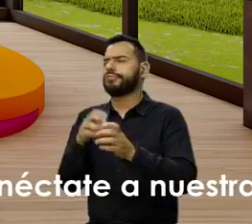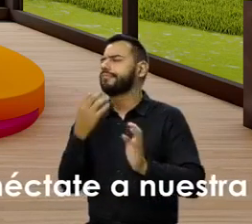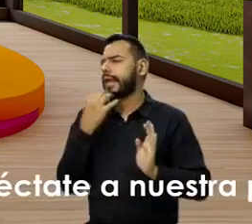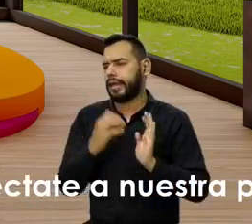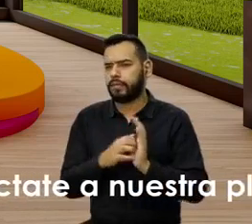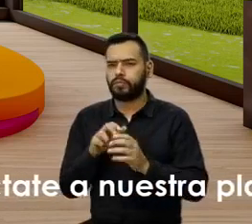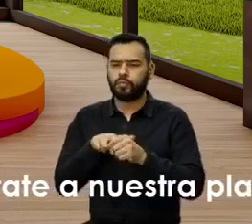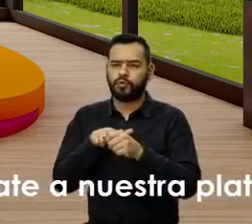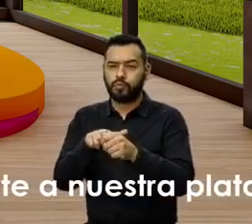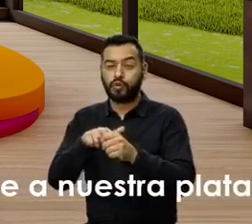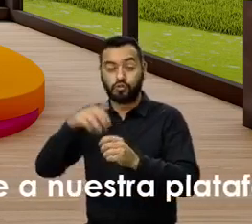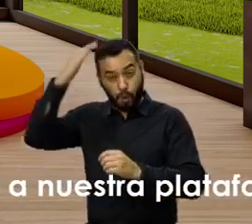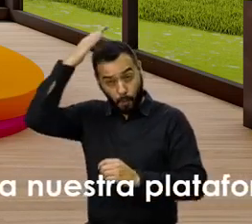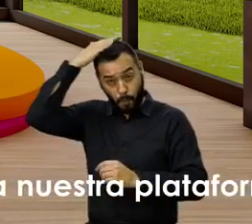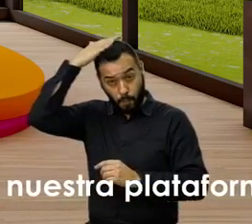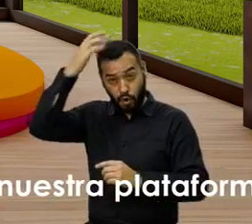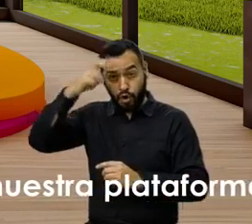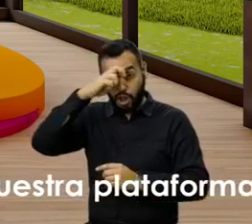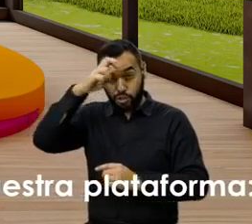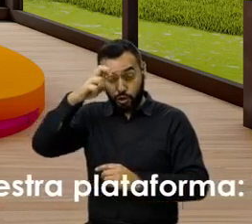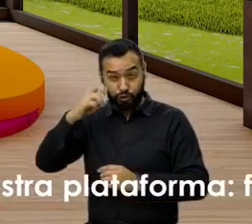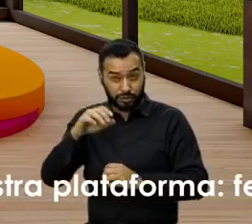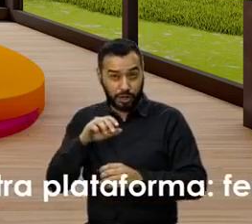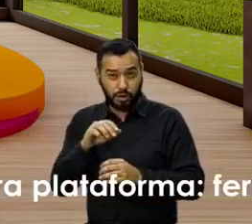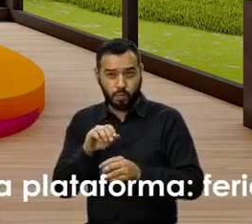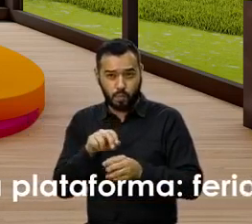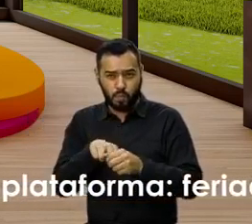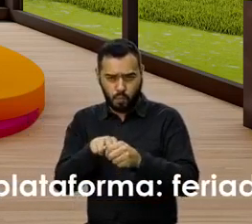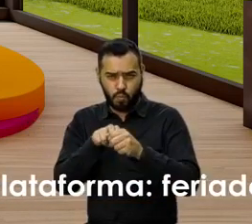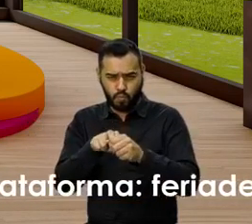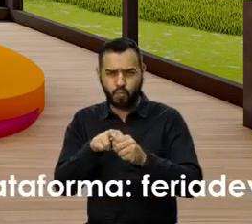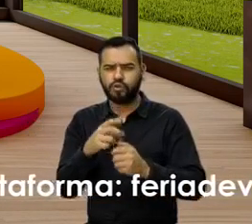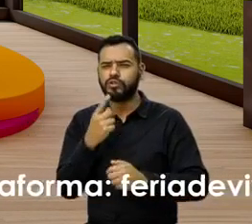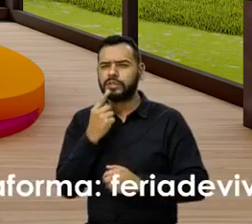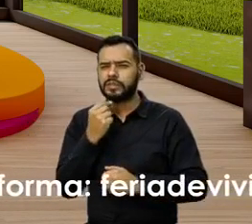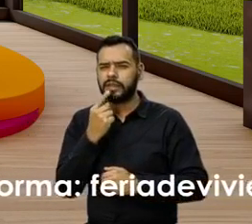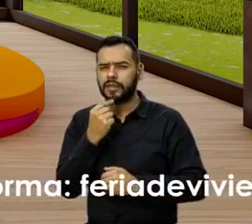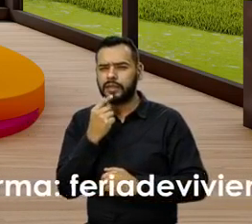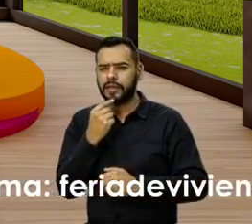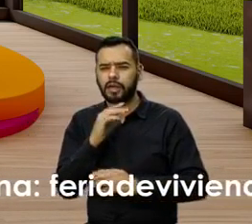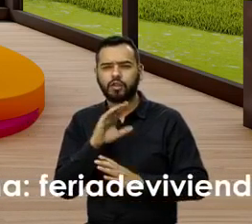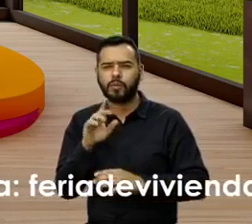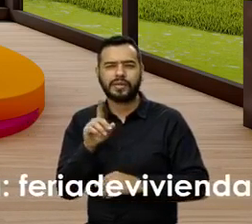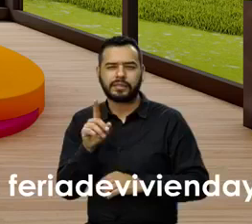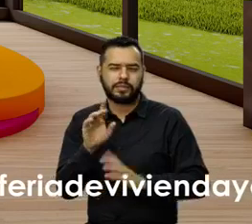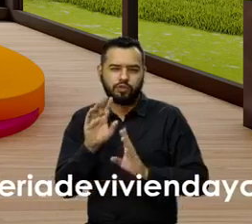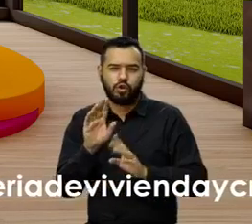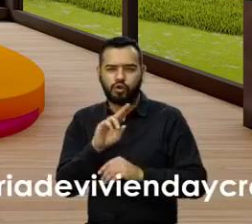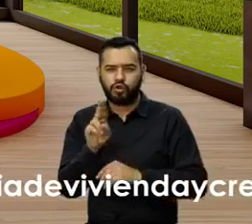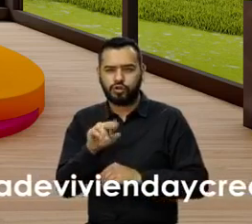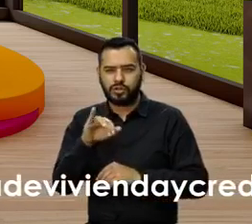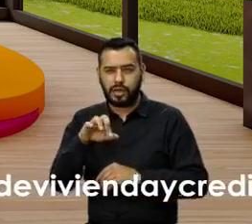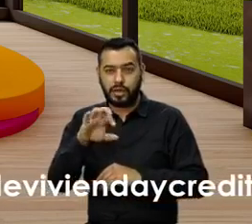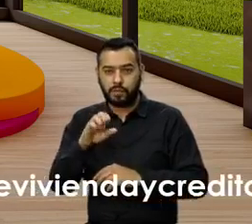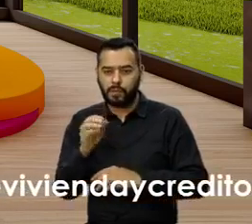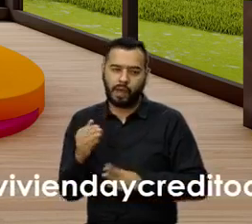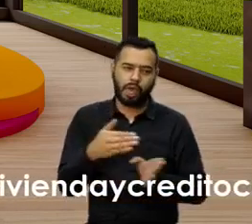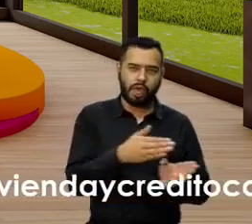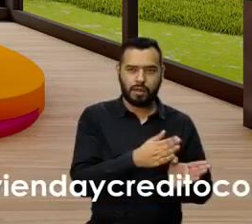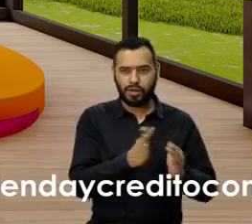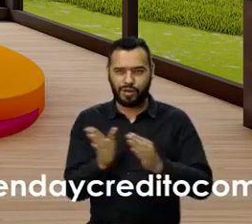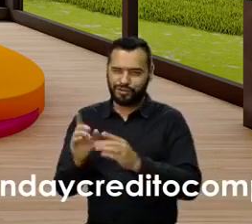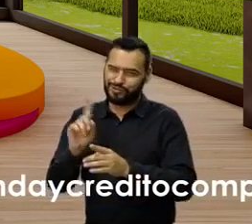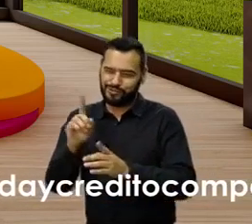desde el portal del norte podemos tomar un bus hacia zipaquira recomendado que diga solamente zipaquira para que no nos vayamos a desviar un